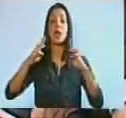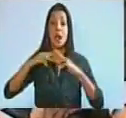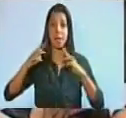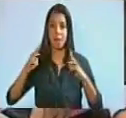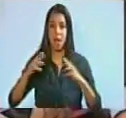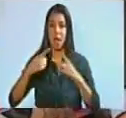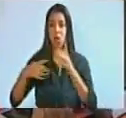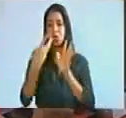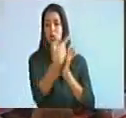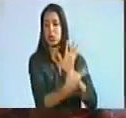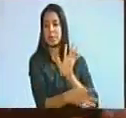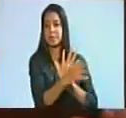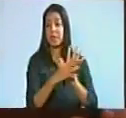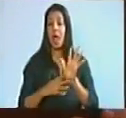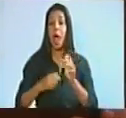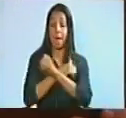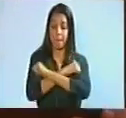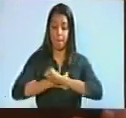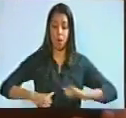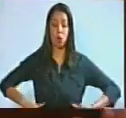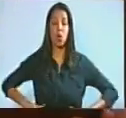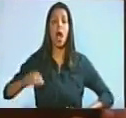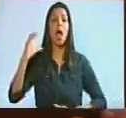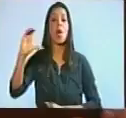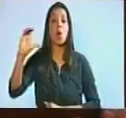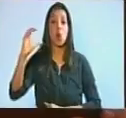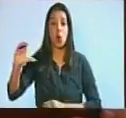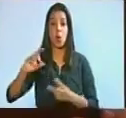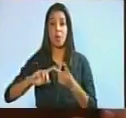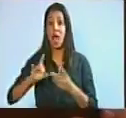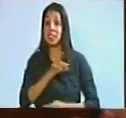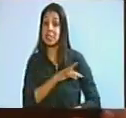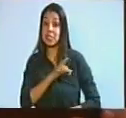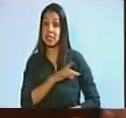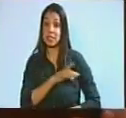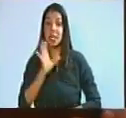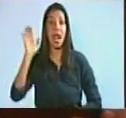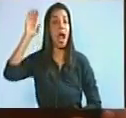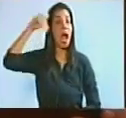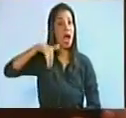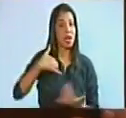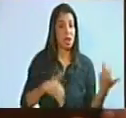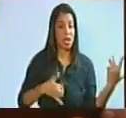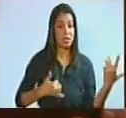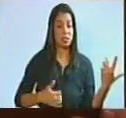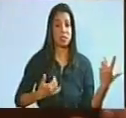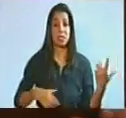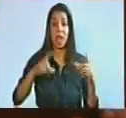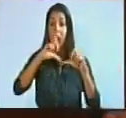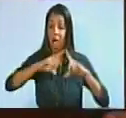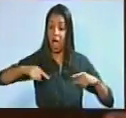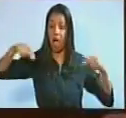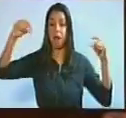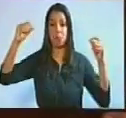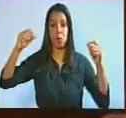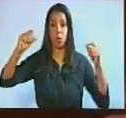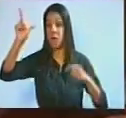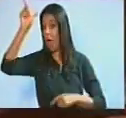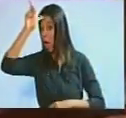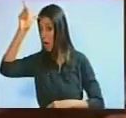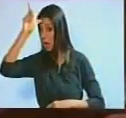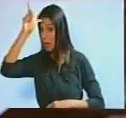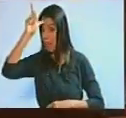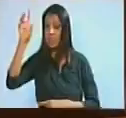Unido, Portugal, Colombia, Chile, Argentina, Japón, Alemania